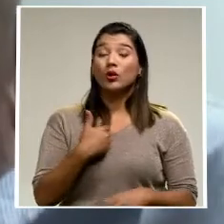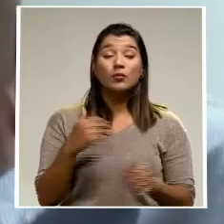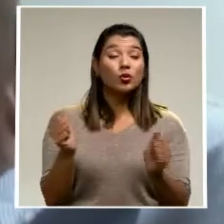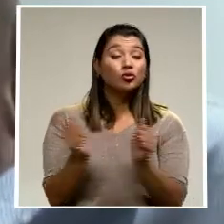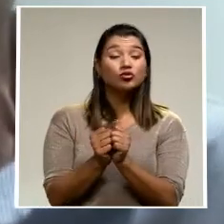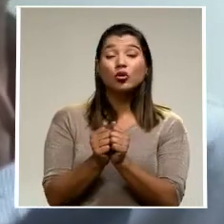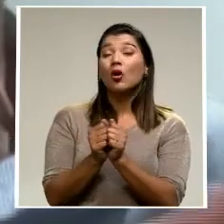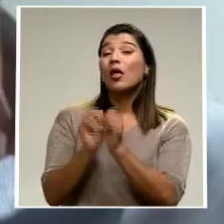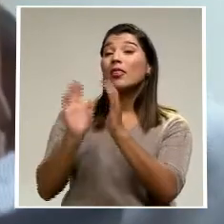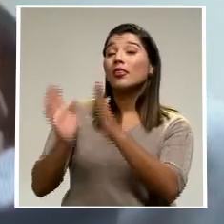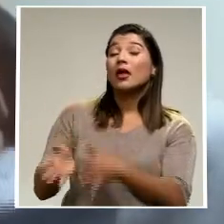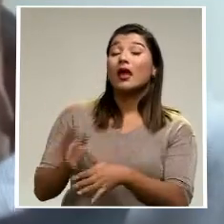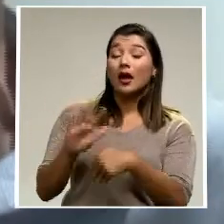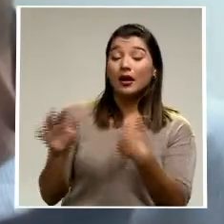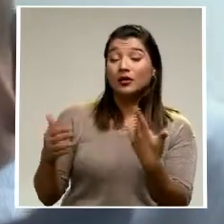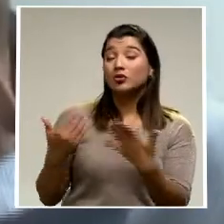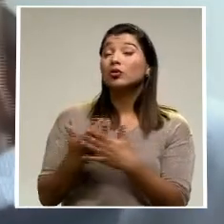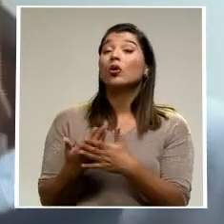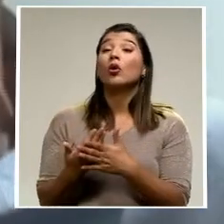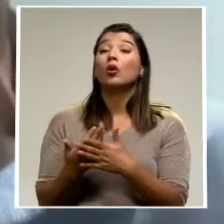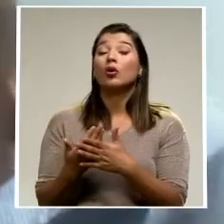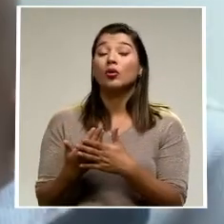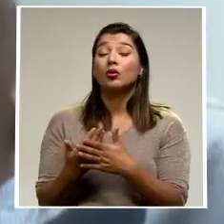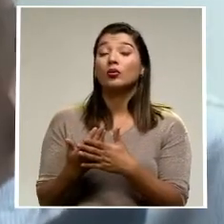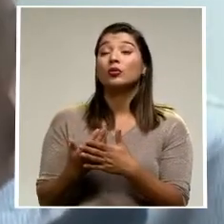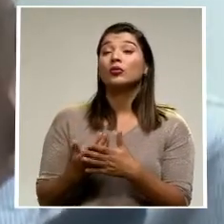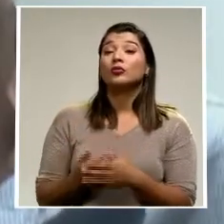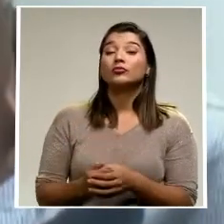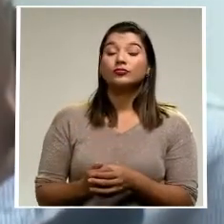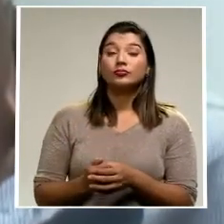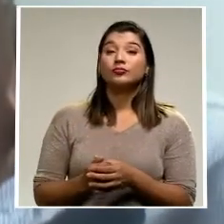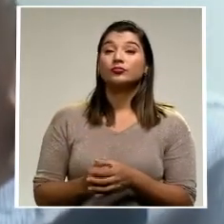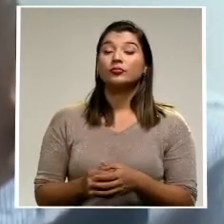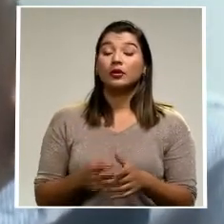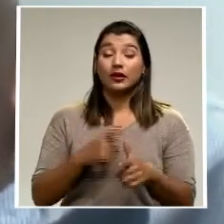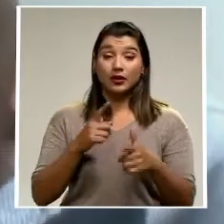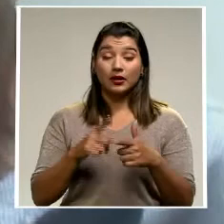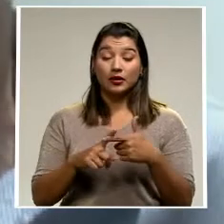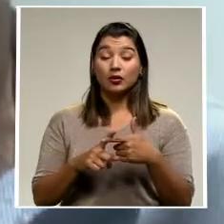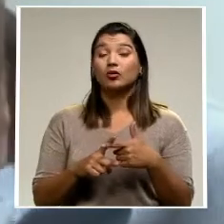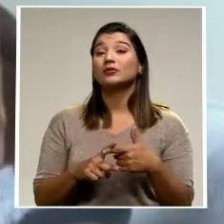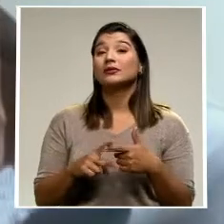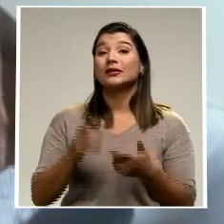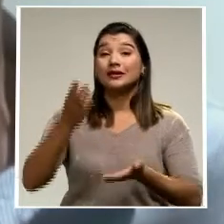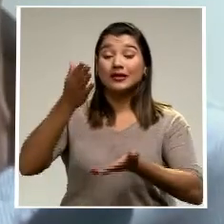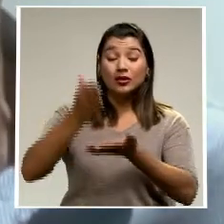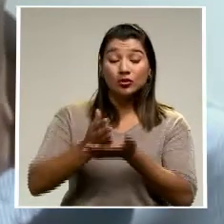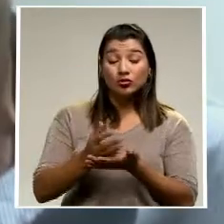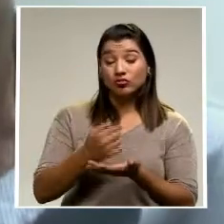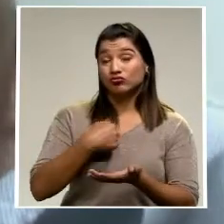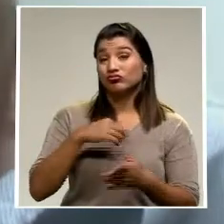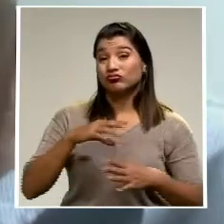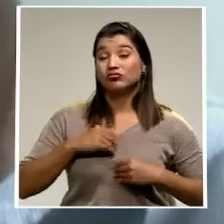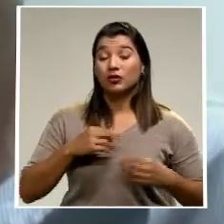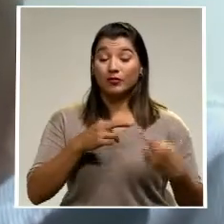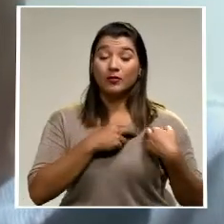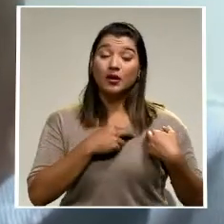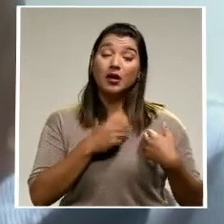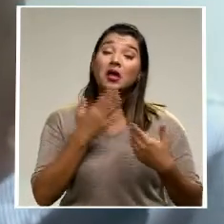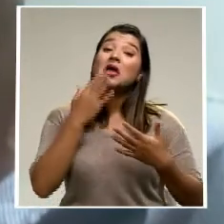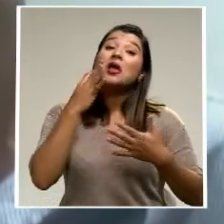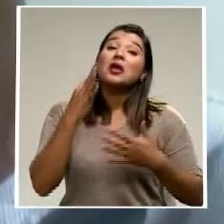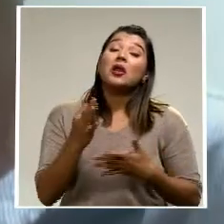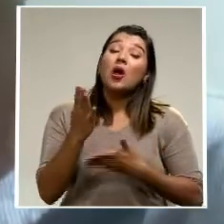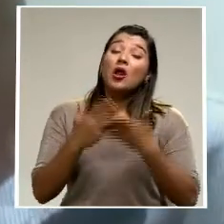lado a la clase político-electoral que está solamente en el poder de gobierno, tuviese la responsabilidad. Creo que de alguna manera